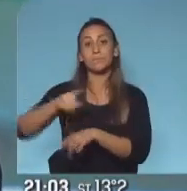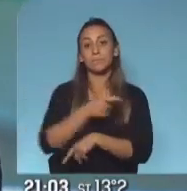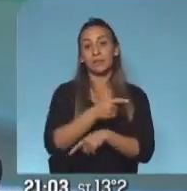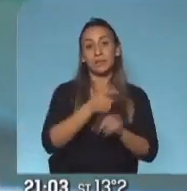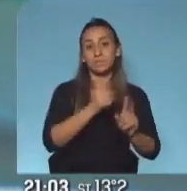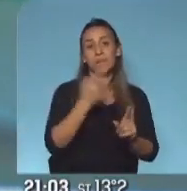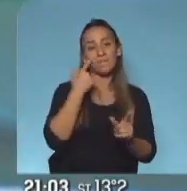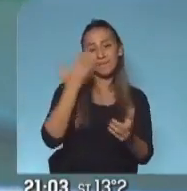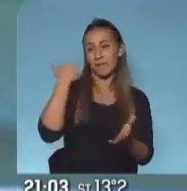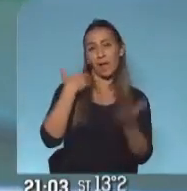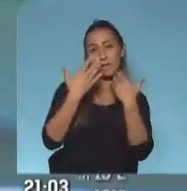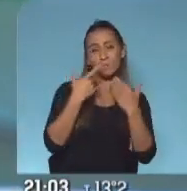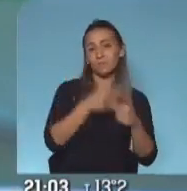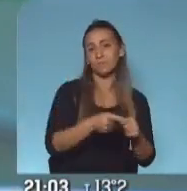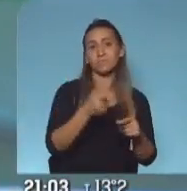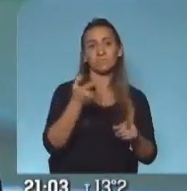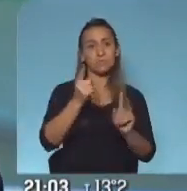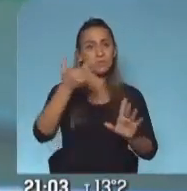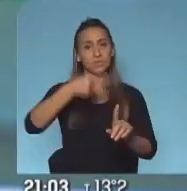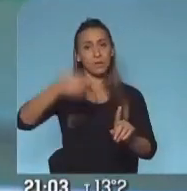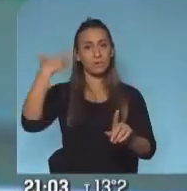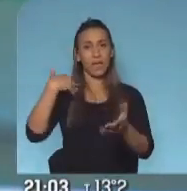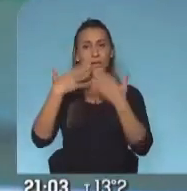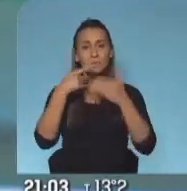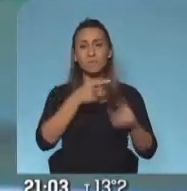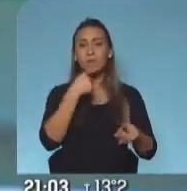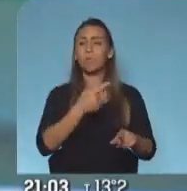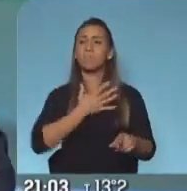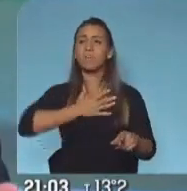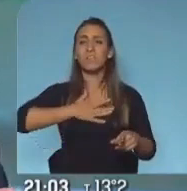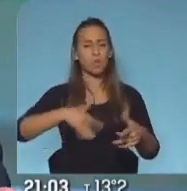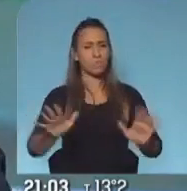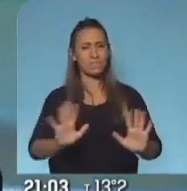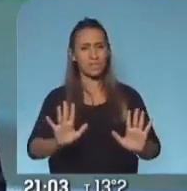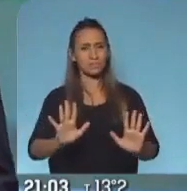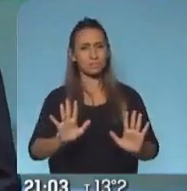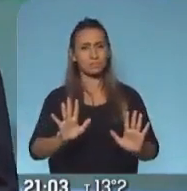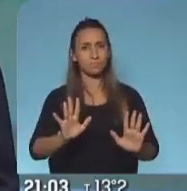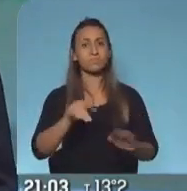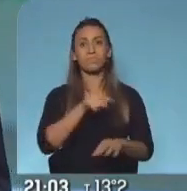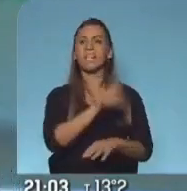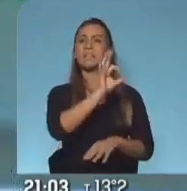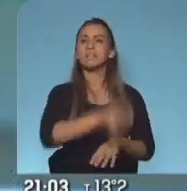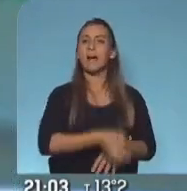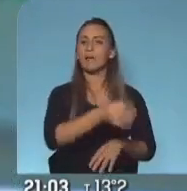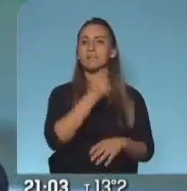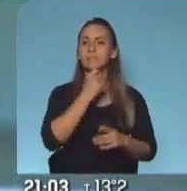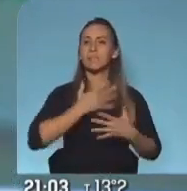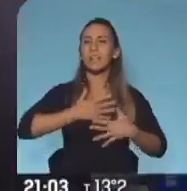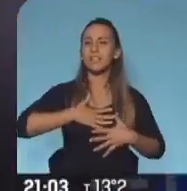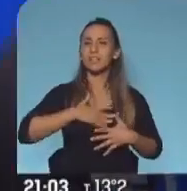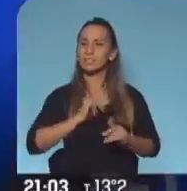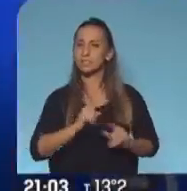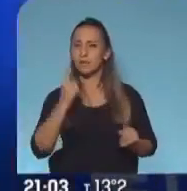protagonistas de la vida diaria. Quédense tranquilos, no va a pasar nada. Sabe Darío, solamente si él está tranquilo como pide.